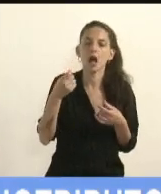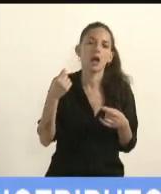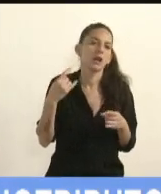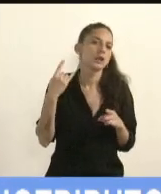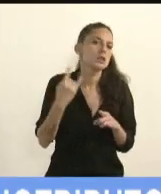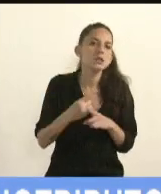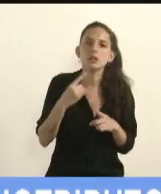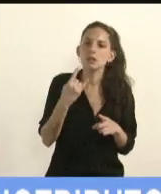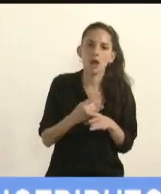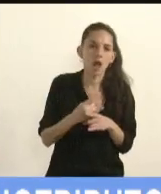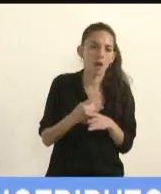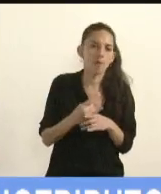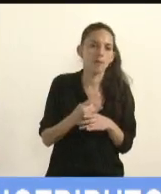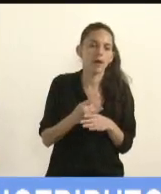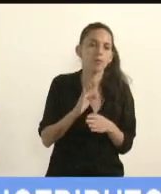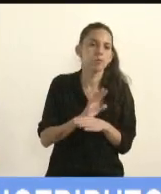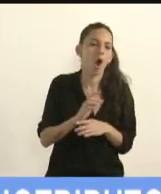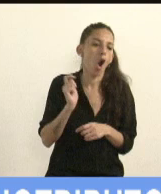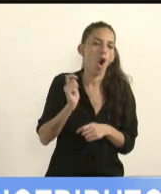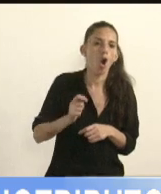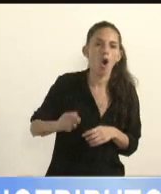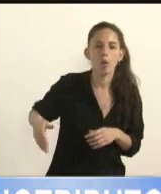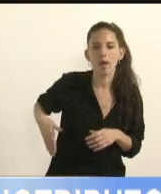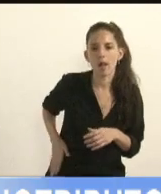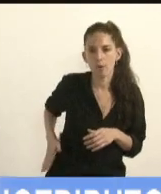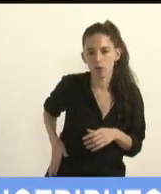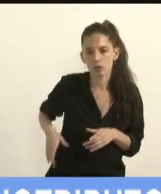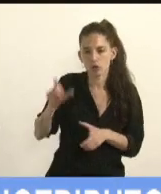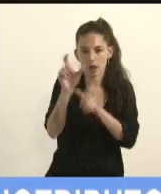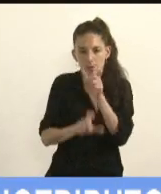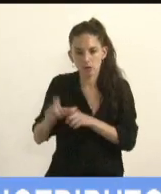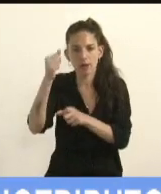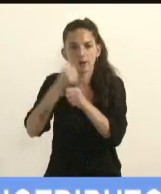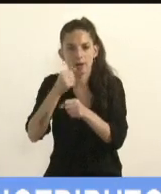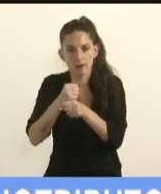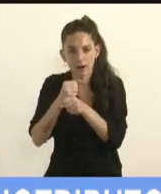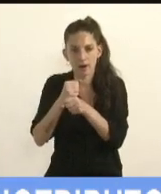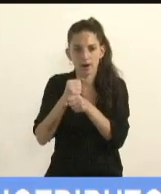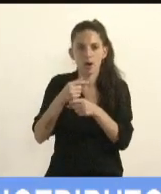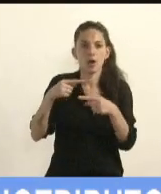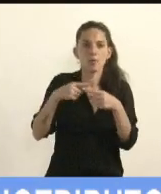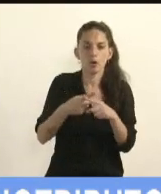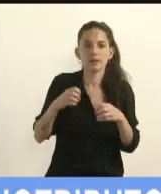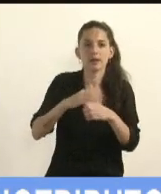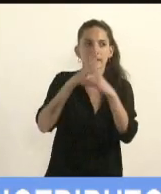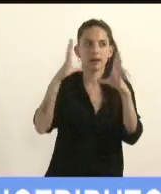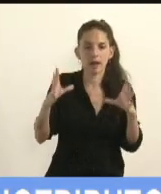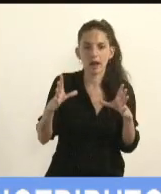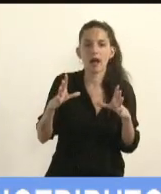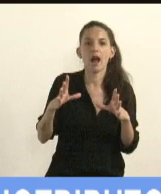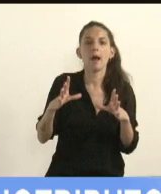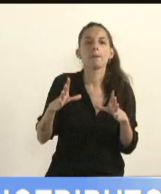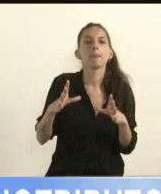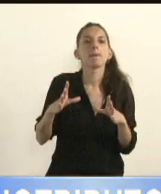permanentemente da golpes al bolsillo de la gente. En una política que claramente la presión fiscal